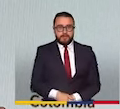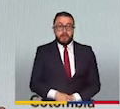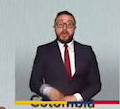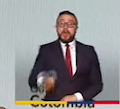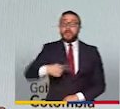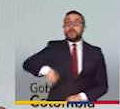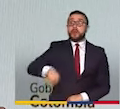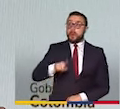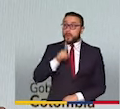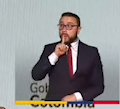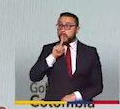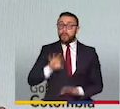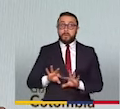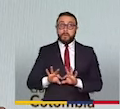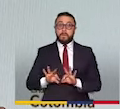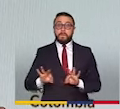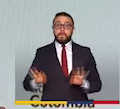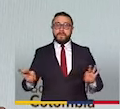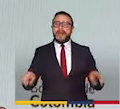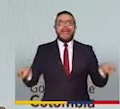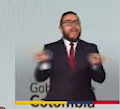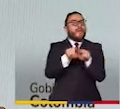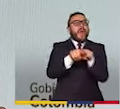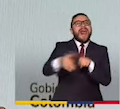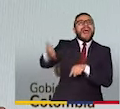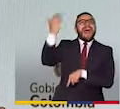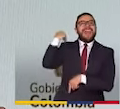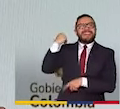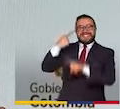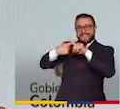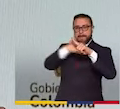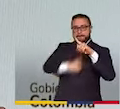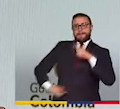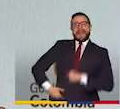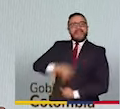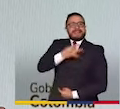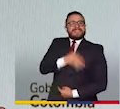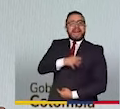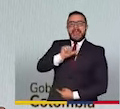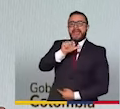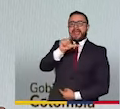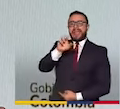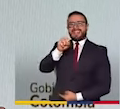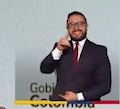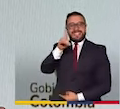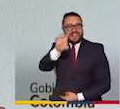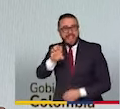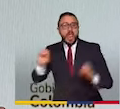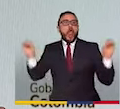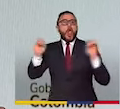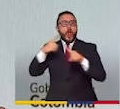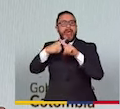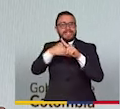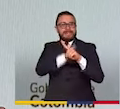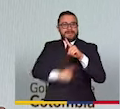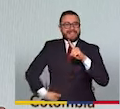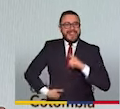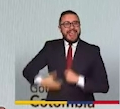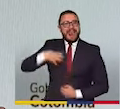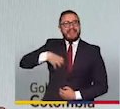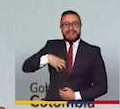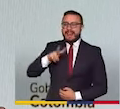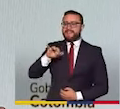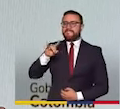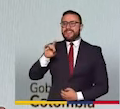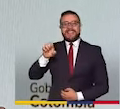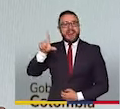como se silenció ante Allende, como se silenció ante Videla. ¿Por qué